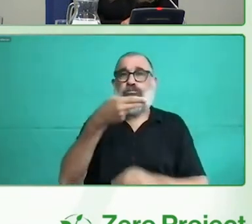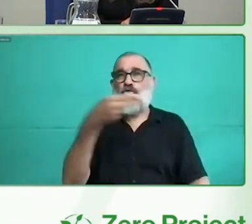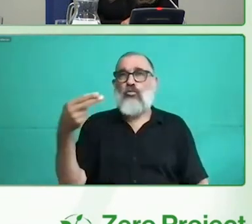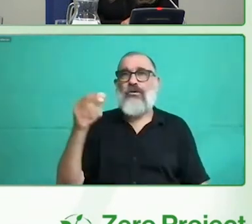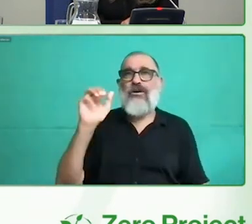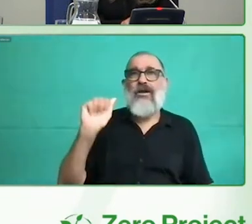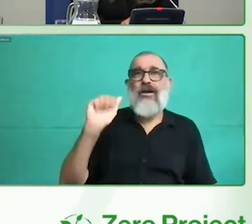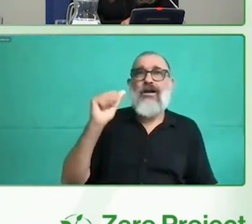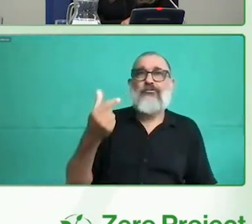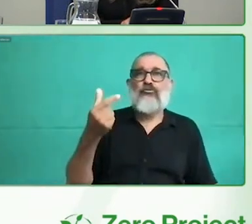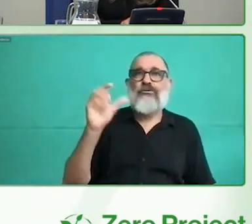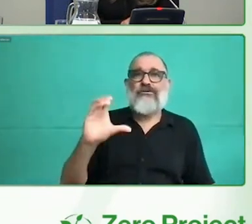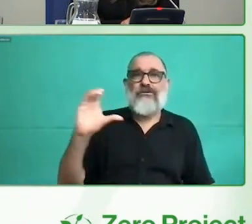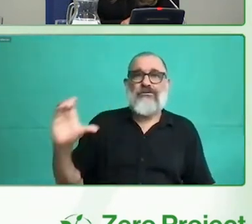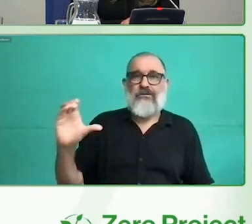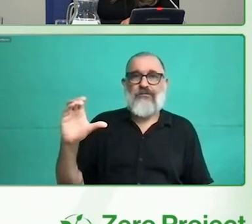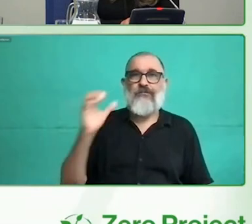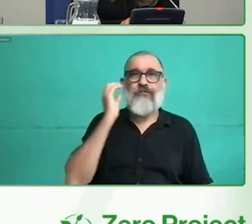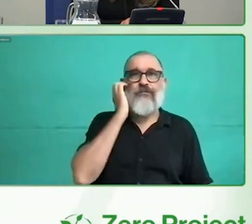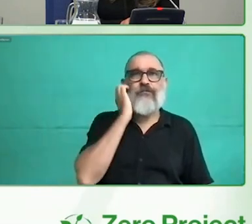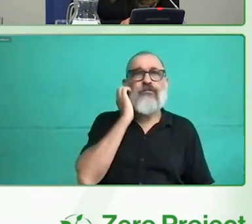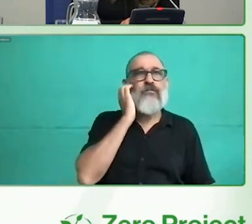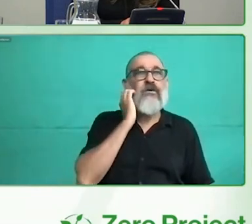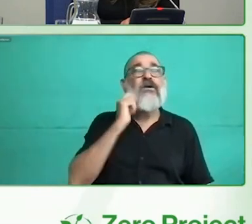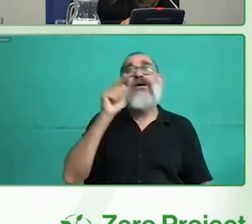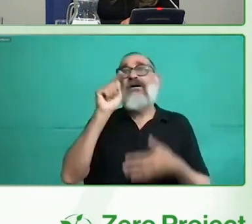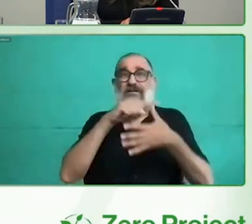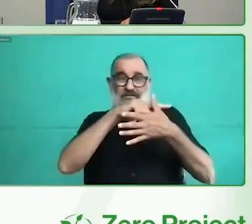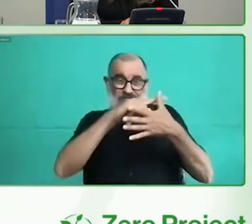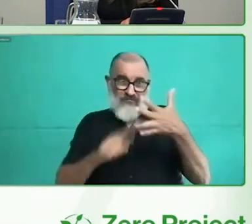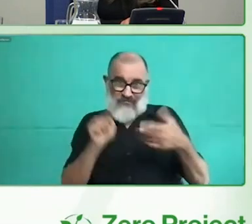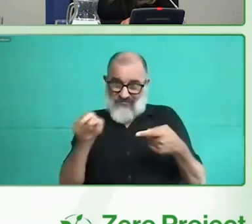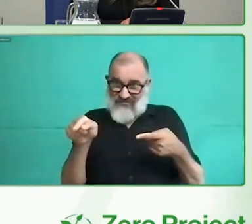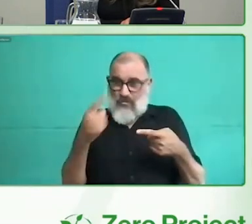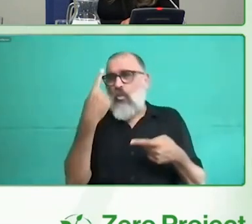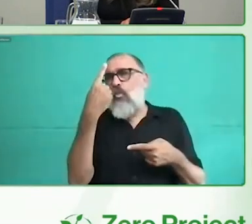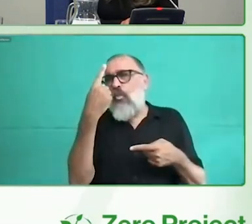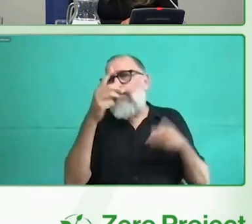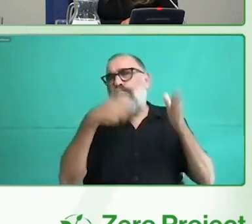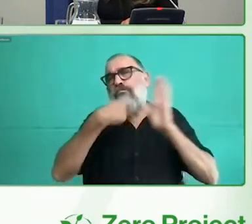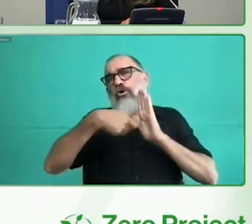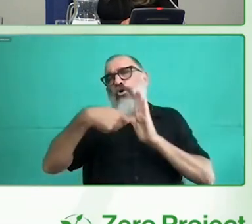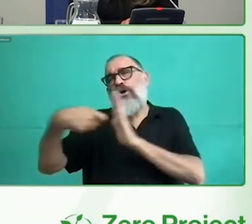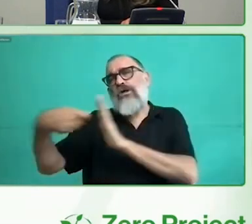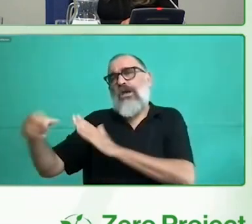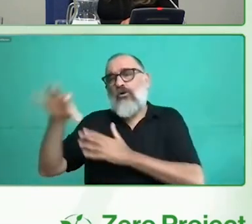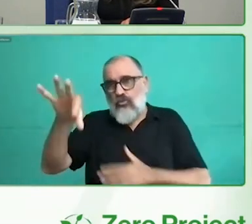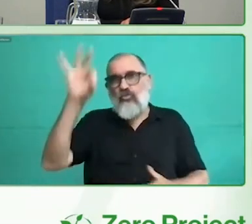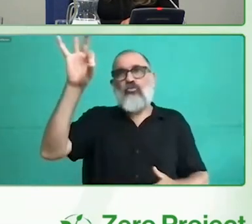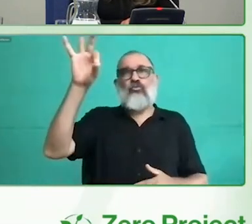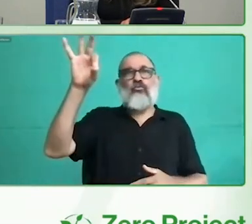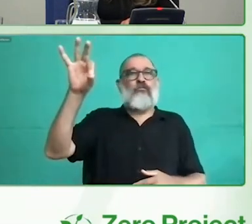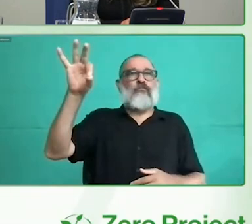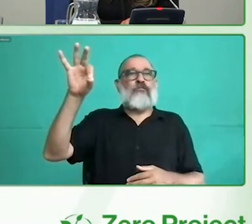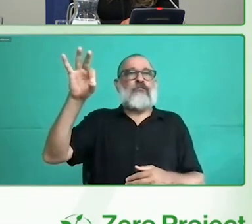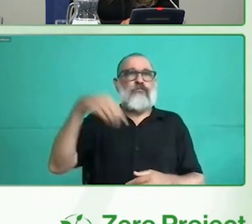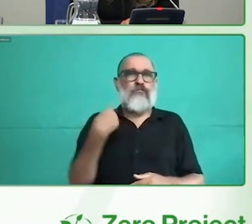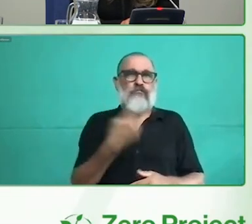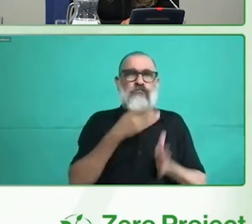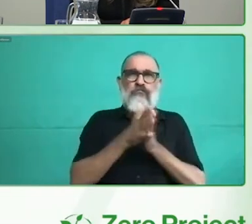reiteró hoy en la mañana, en la apertura se mencionó, el desafío de las mujeres, el